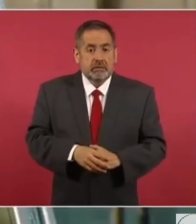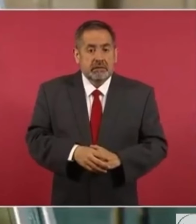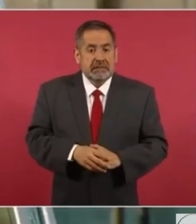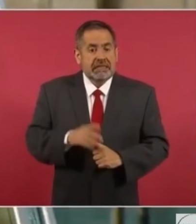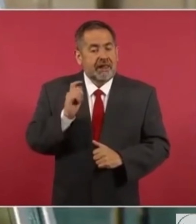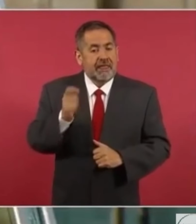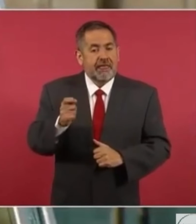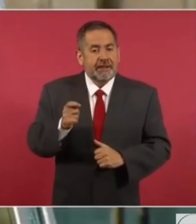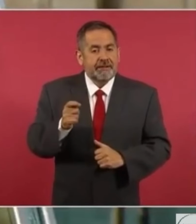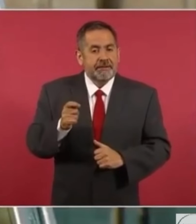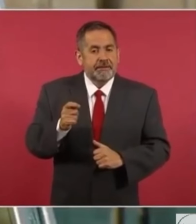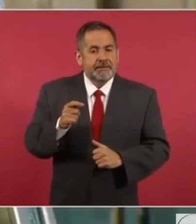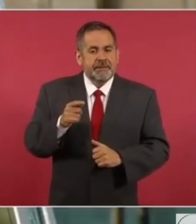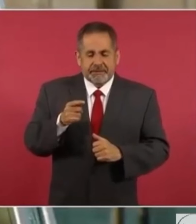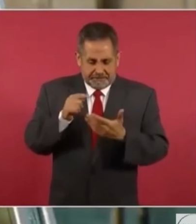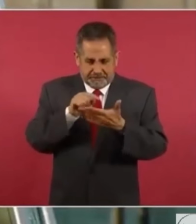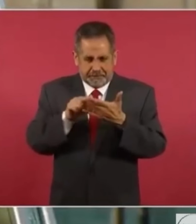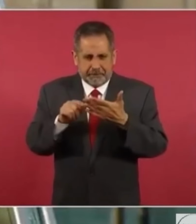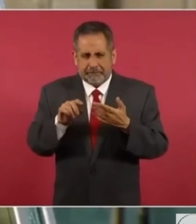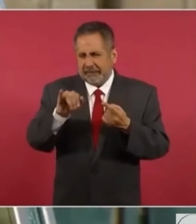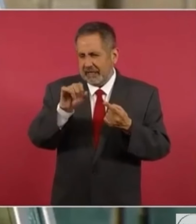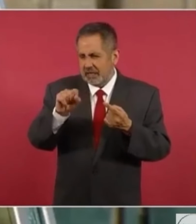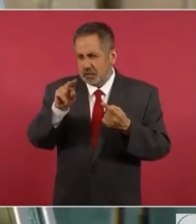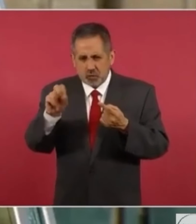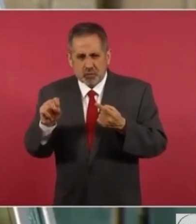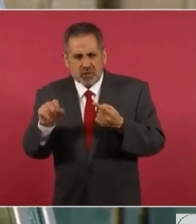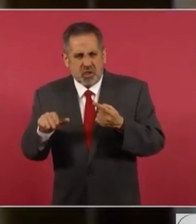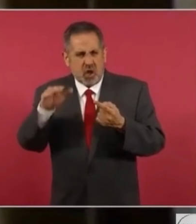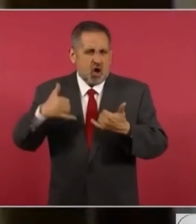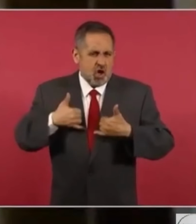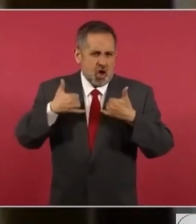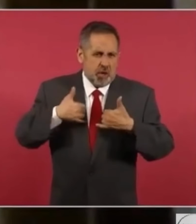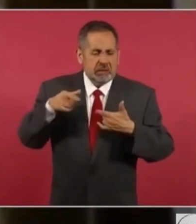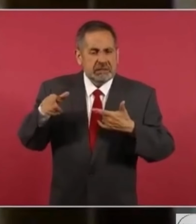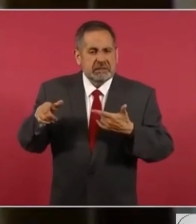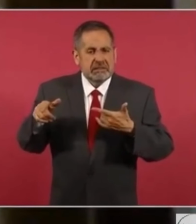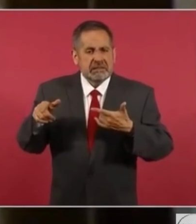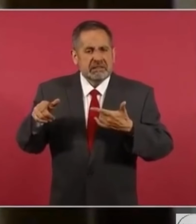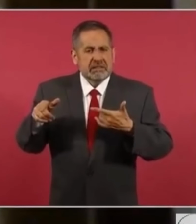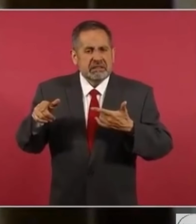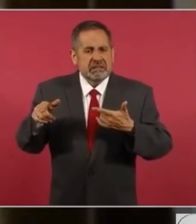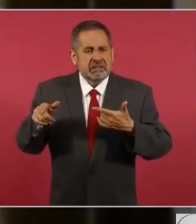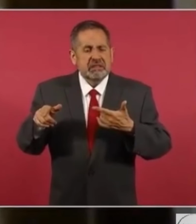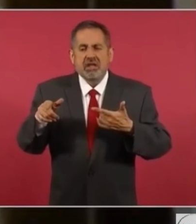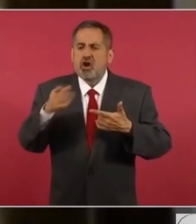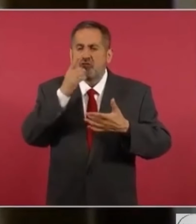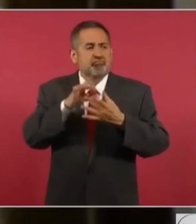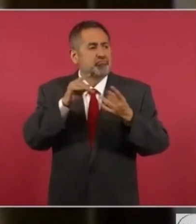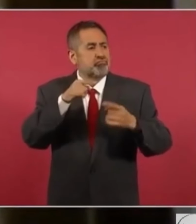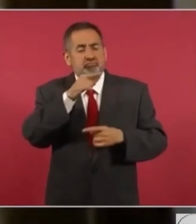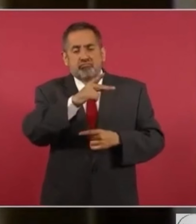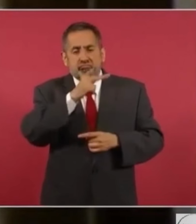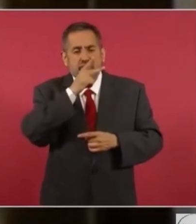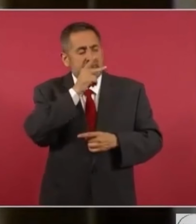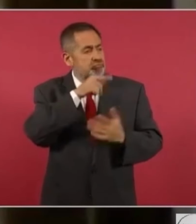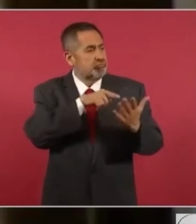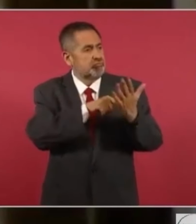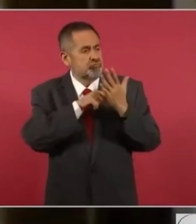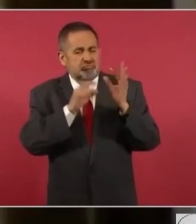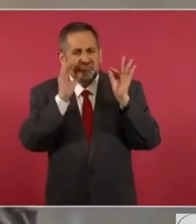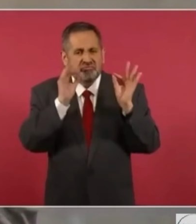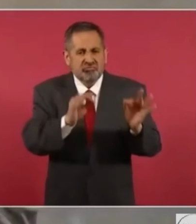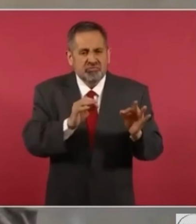Entonces, tenemos aquí un pequeño Jesús, o bueno, un Jesús adolescente, diciendo que su padre es el modelo